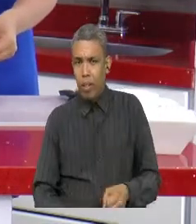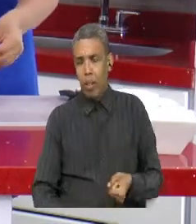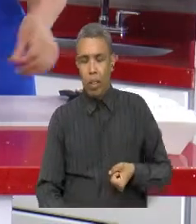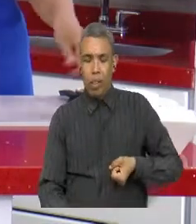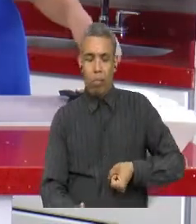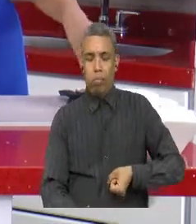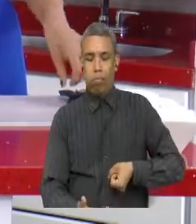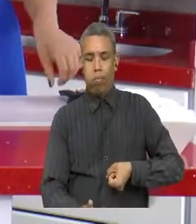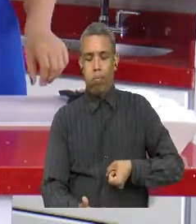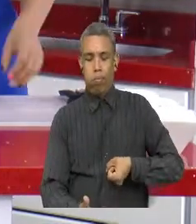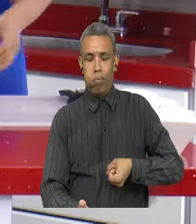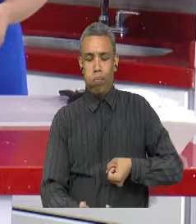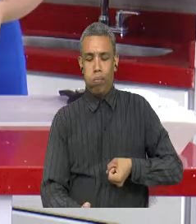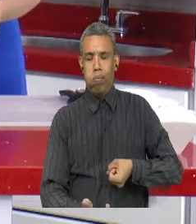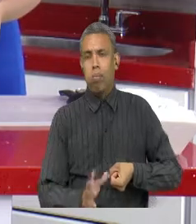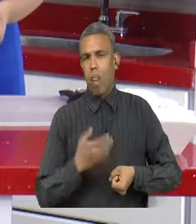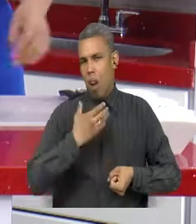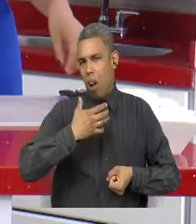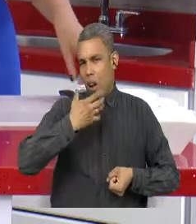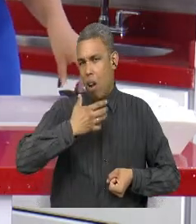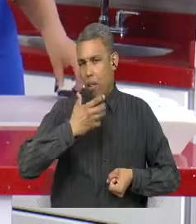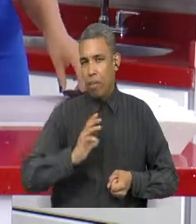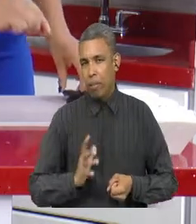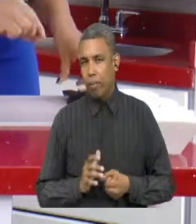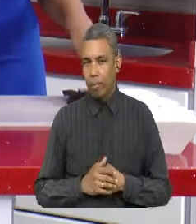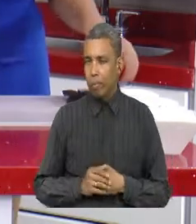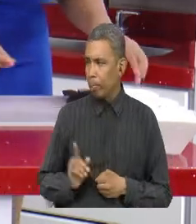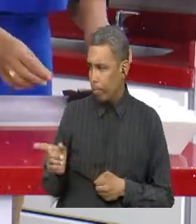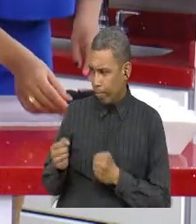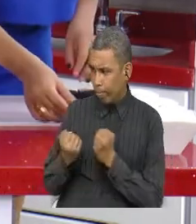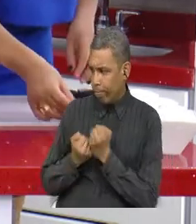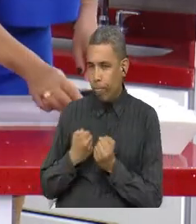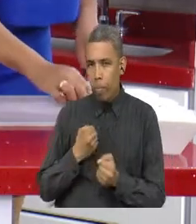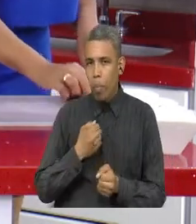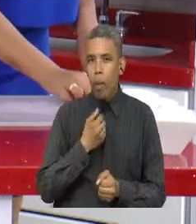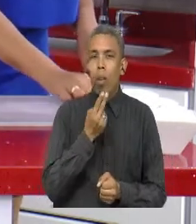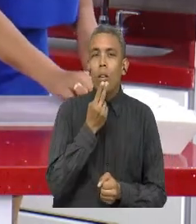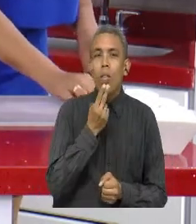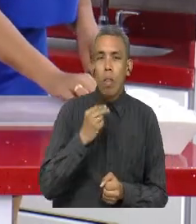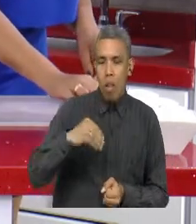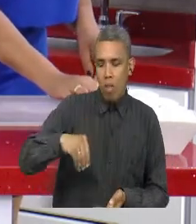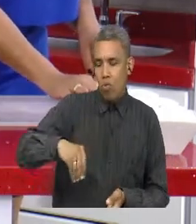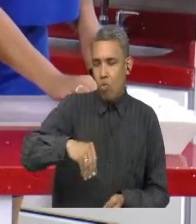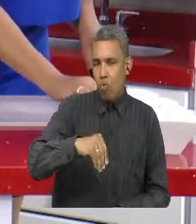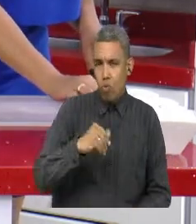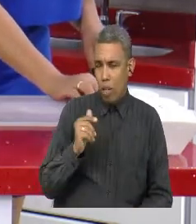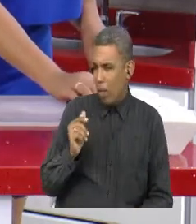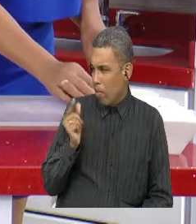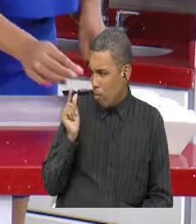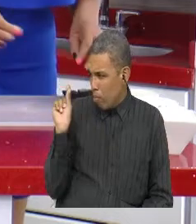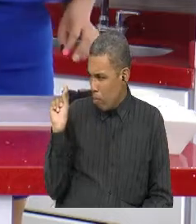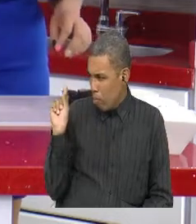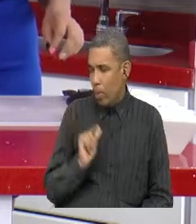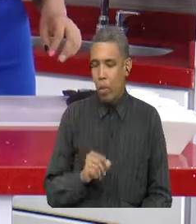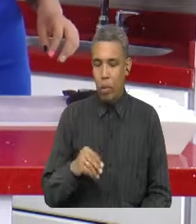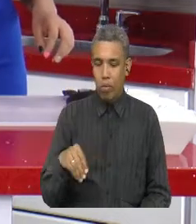vayan sofriendo ahí. Si quieres, tú me colaboras. Acá hay un poquitico de azúcar. Puedes adicionarle para que